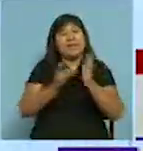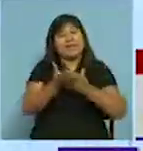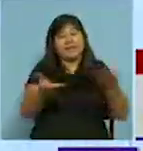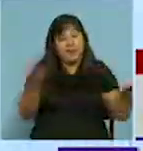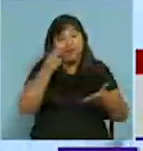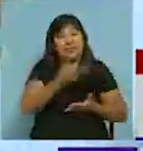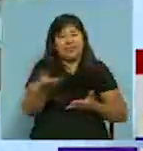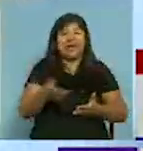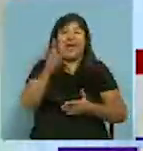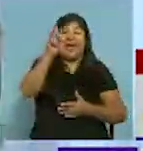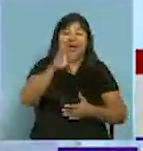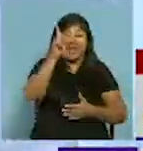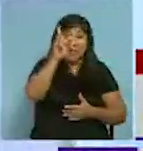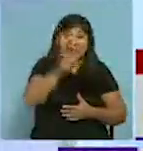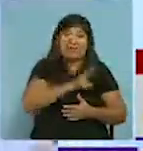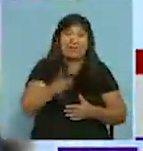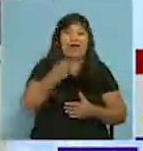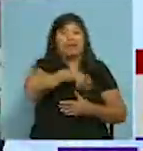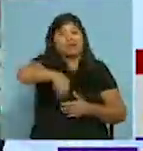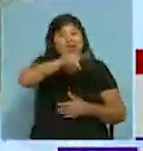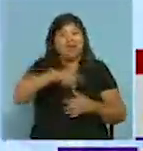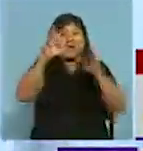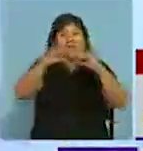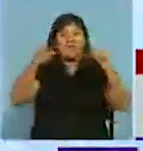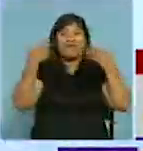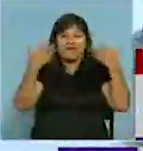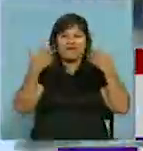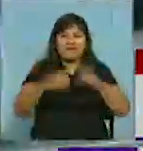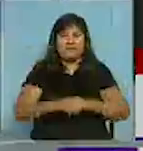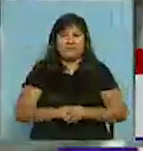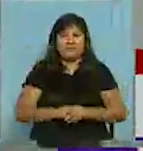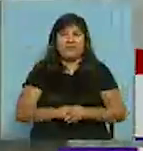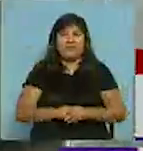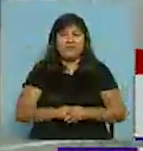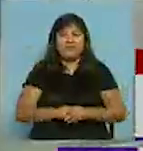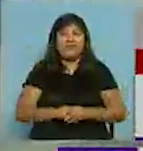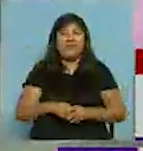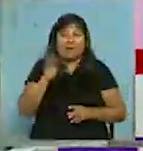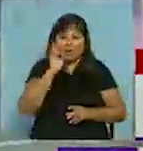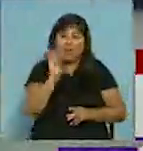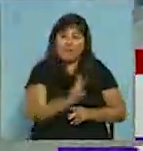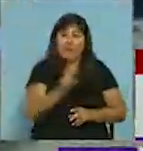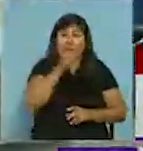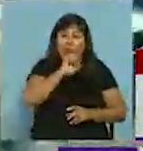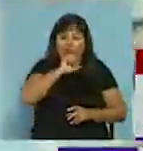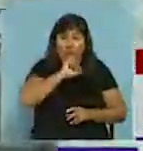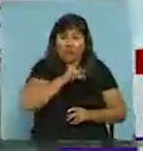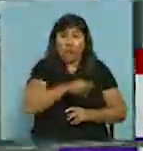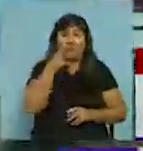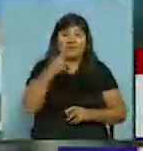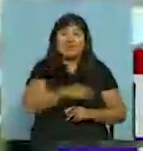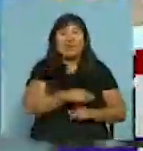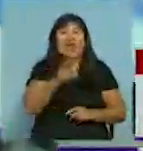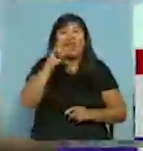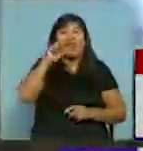que dios los bendiga feliz navidad muchísimas gracias ahí escuchamos chicos en el piso las palabras de monseñor ayer fernández